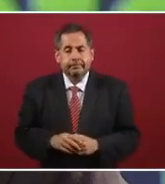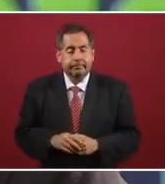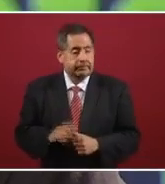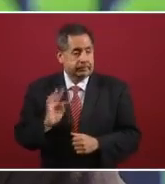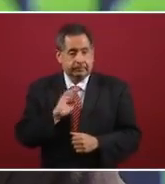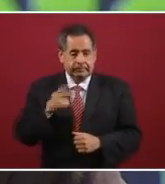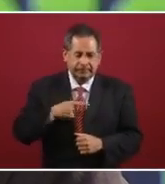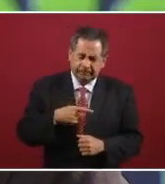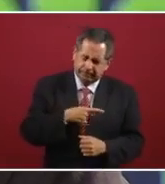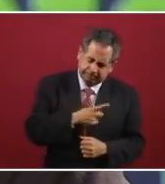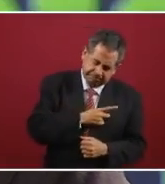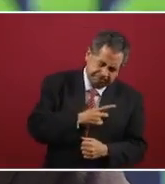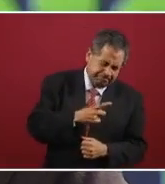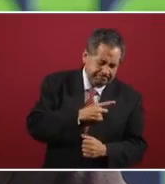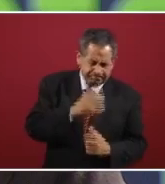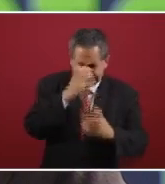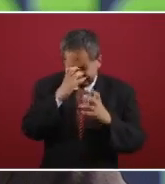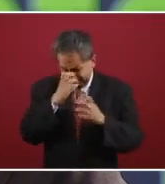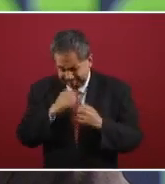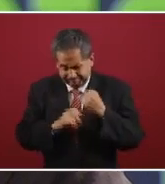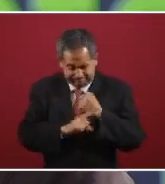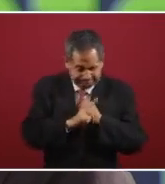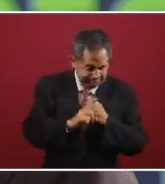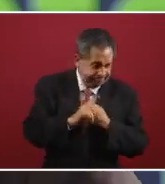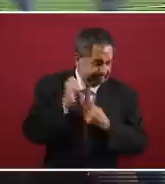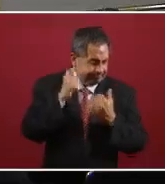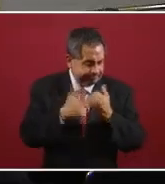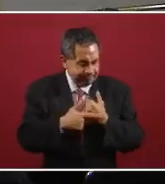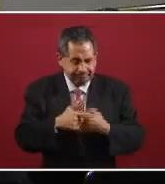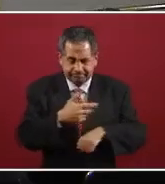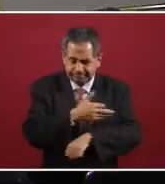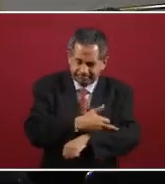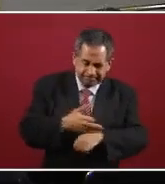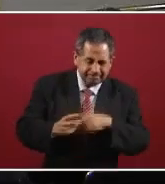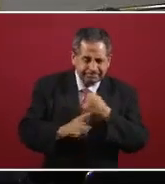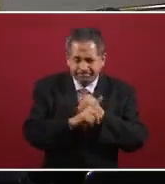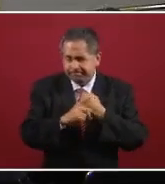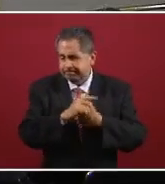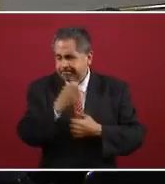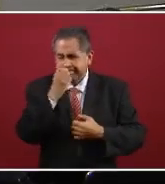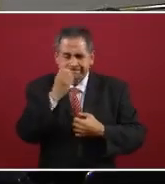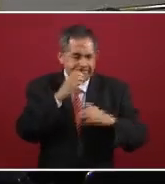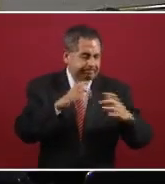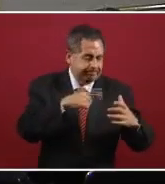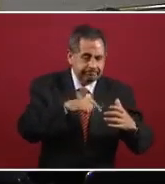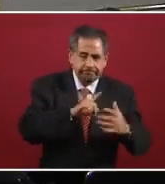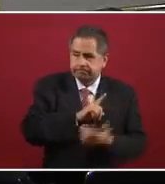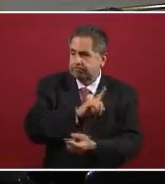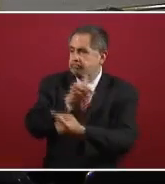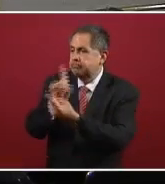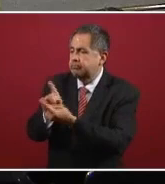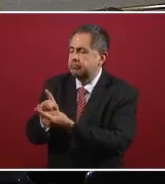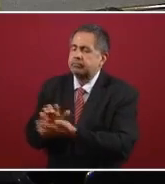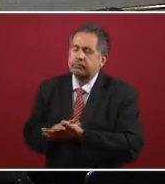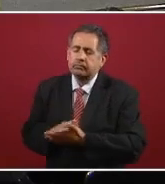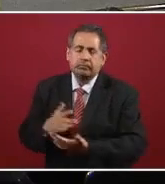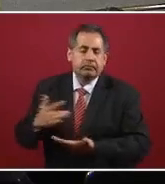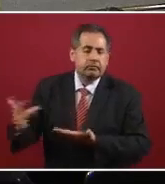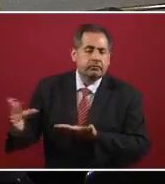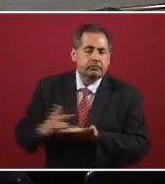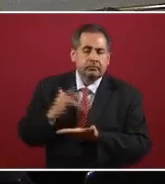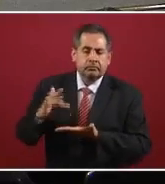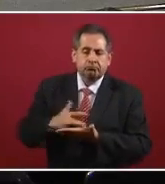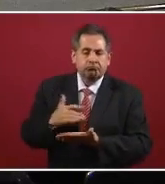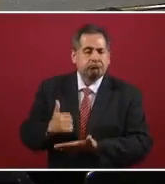solo, tenga problemas en la familia, en la escuela, en la comunidad, encuentre el soporte institucional para